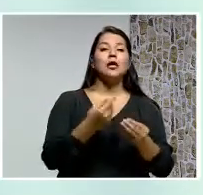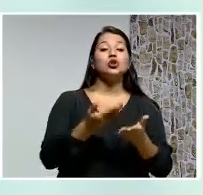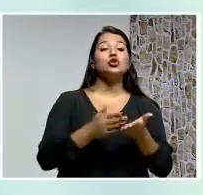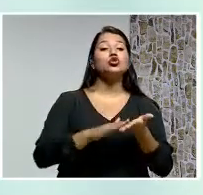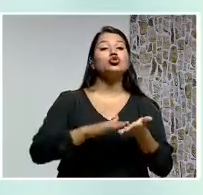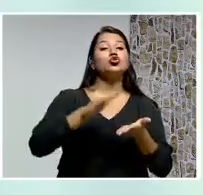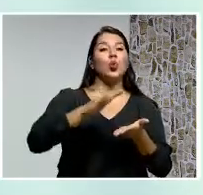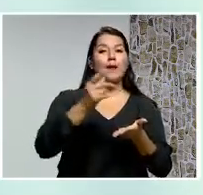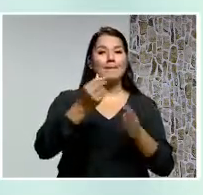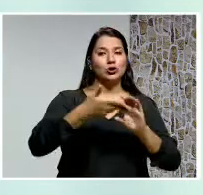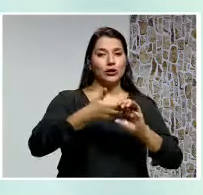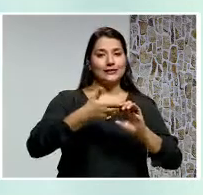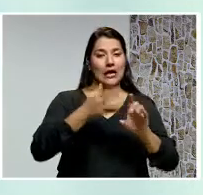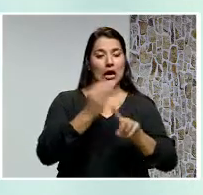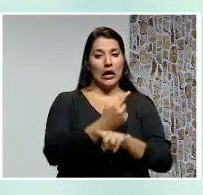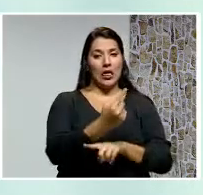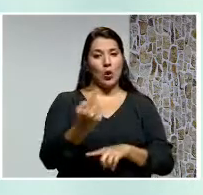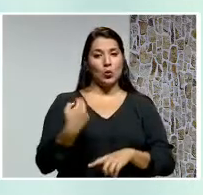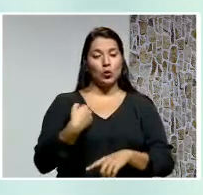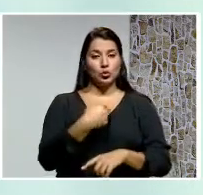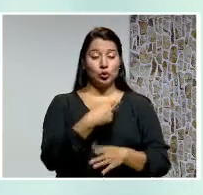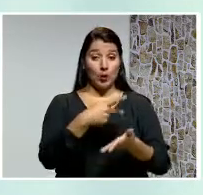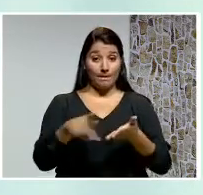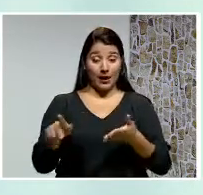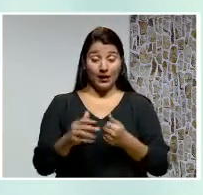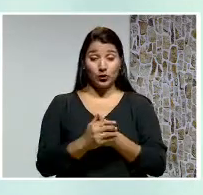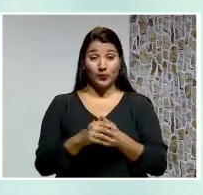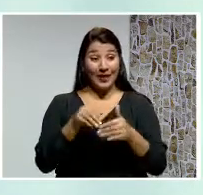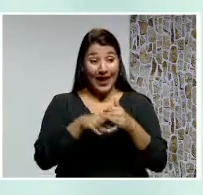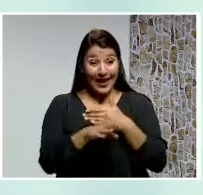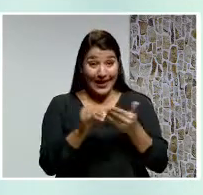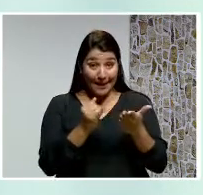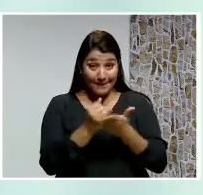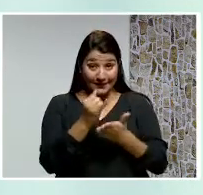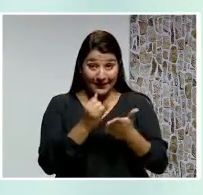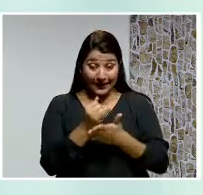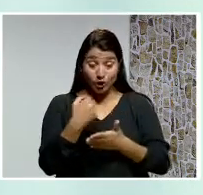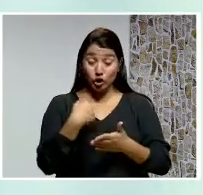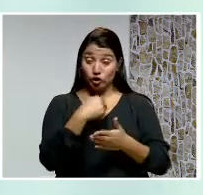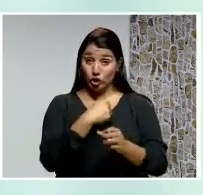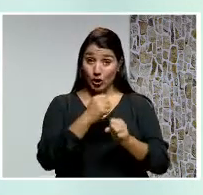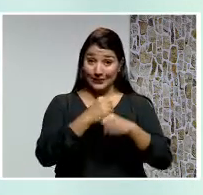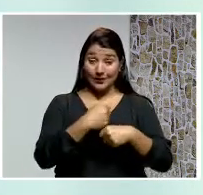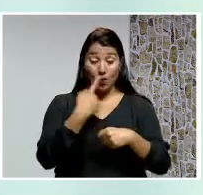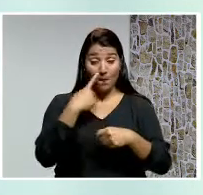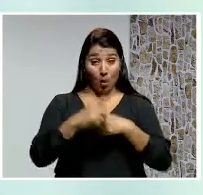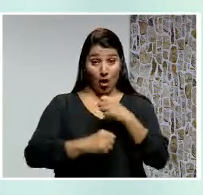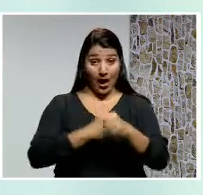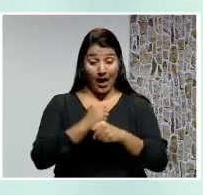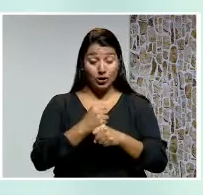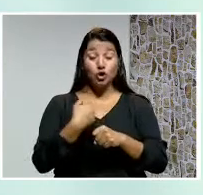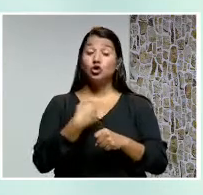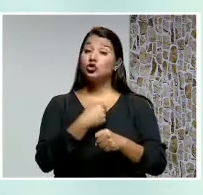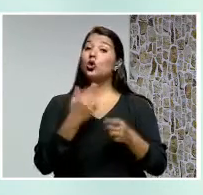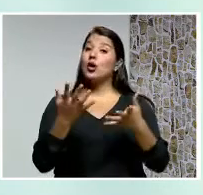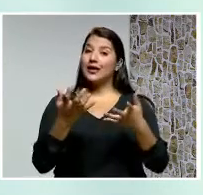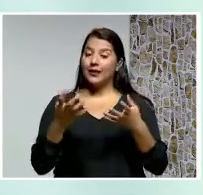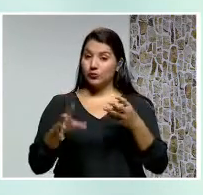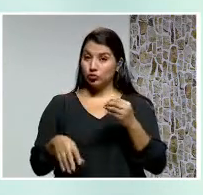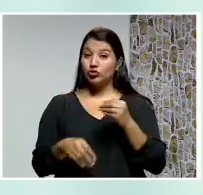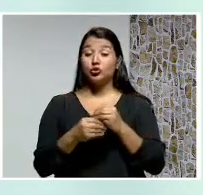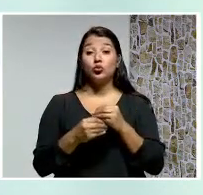estudio ordinario de precios que se hace anualmente, queremos que se incluya y estamos